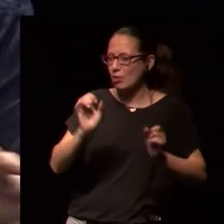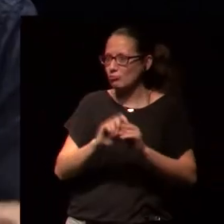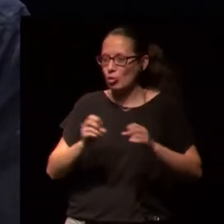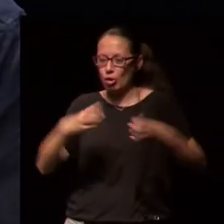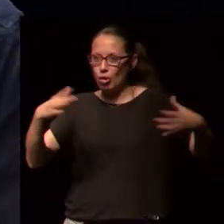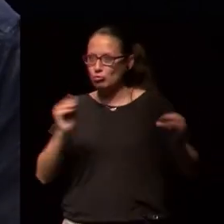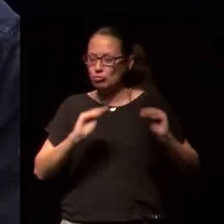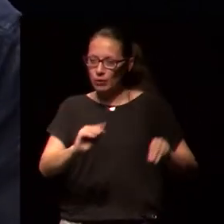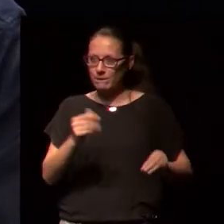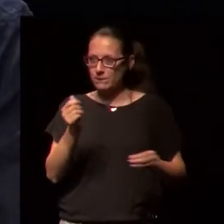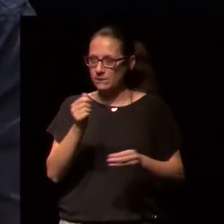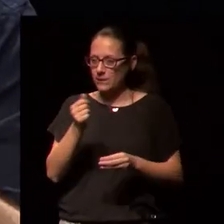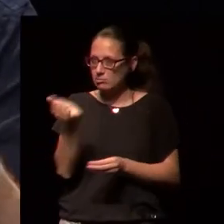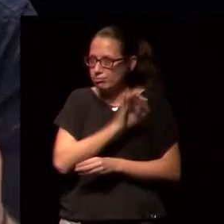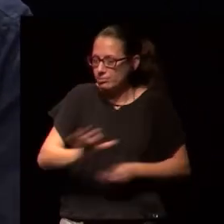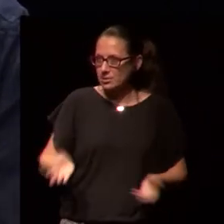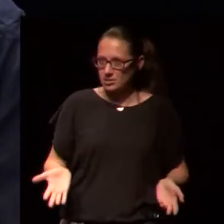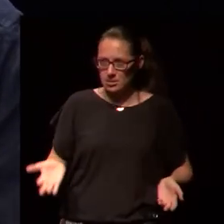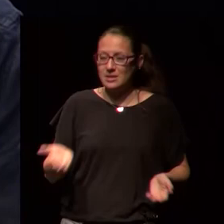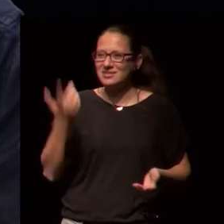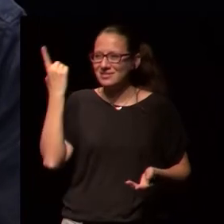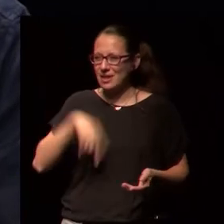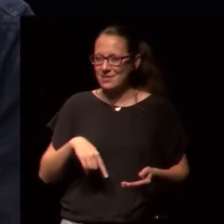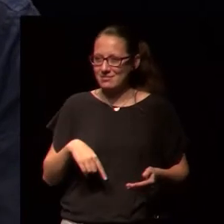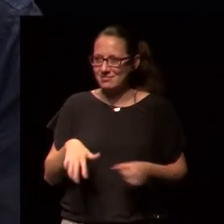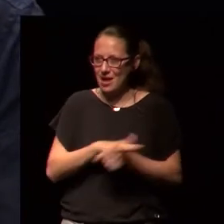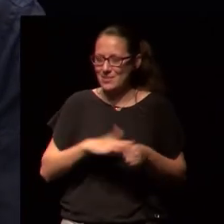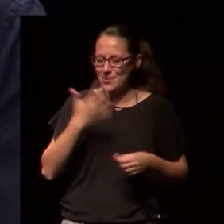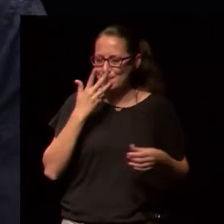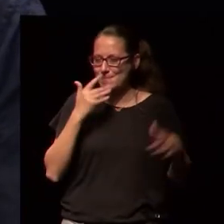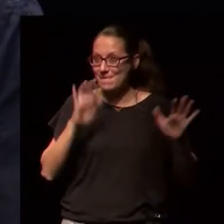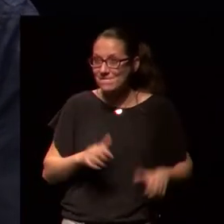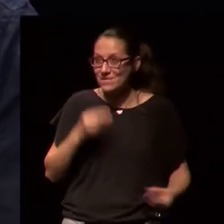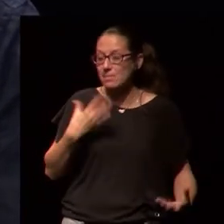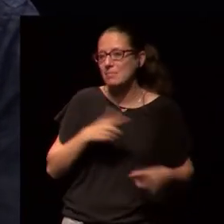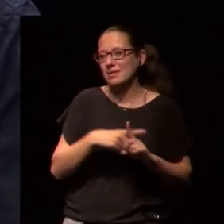don, conocen el campo en el que trabajan, tienen experiencia.